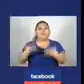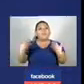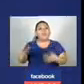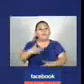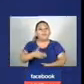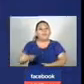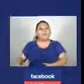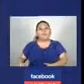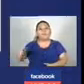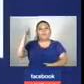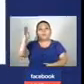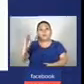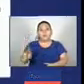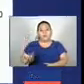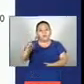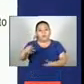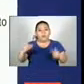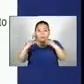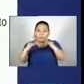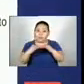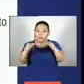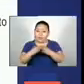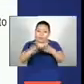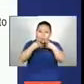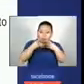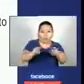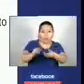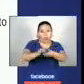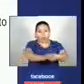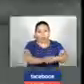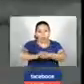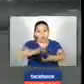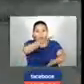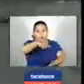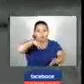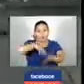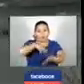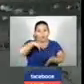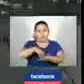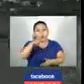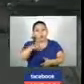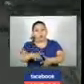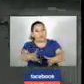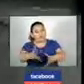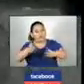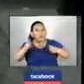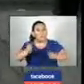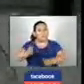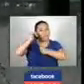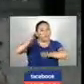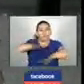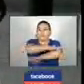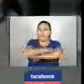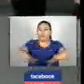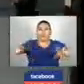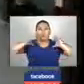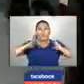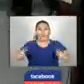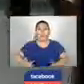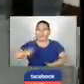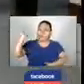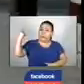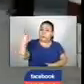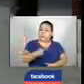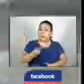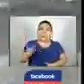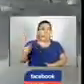Bolsonaro, a través de su cuenta en Twitter, expresó su apoyo y solidaridad al pueblo cubano, que hoy clama con valentía el fin de una dictadura cruel que